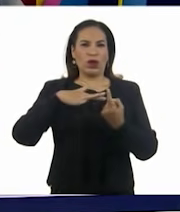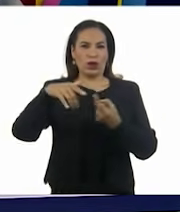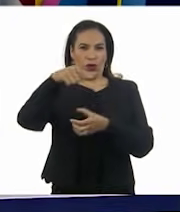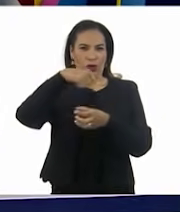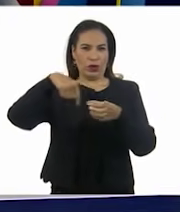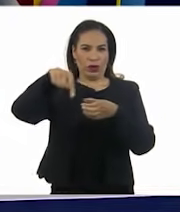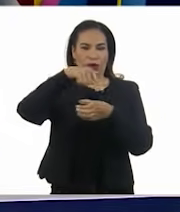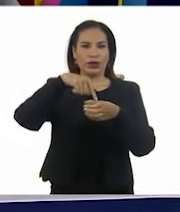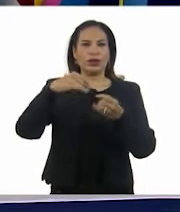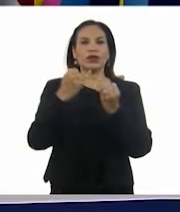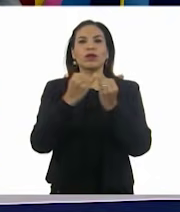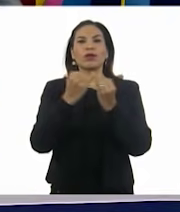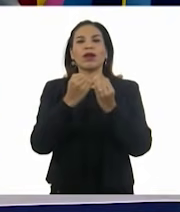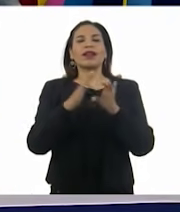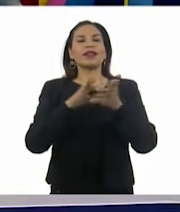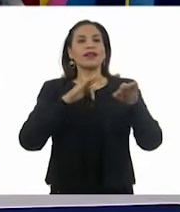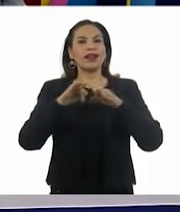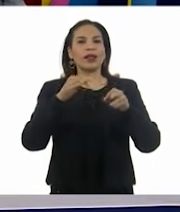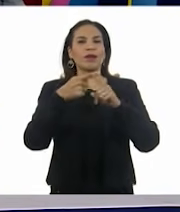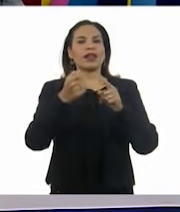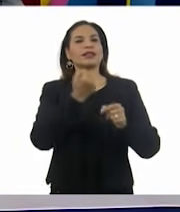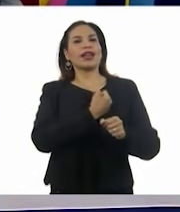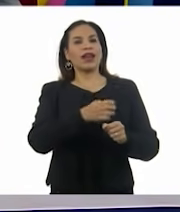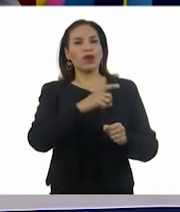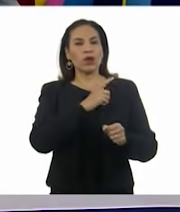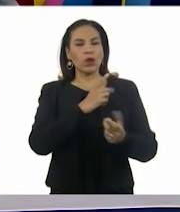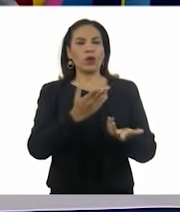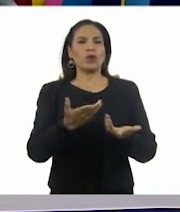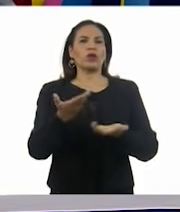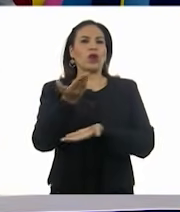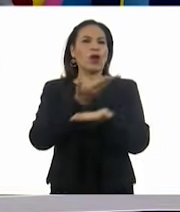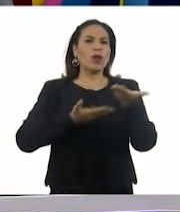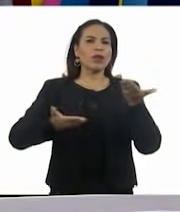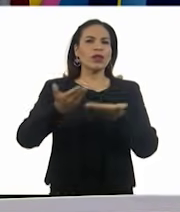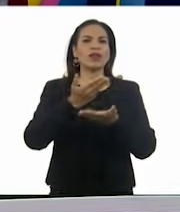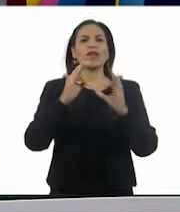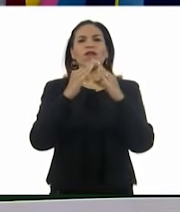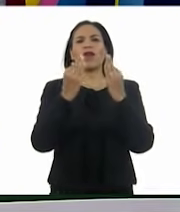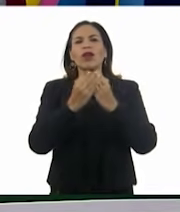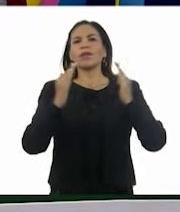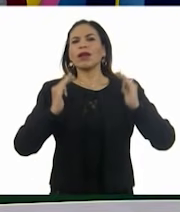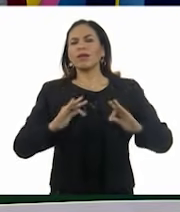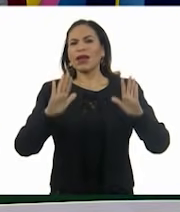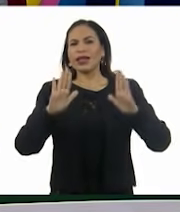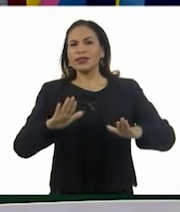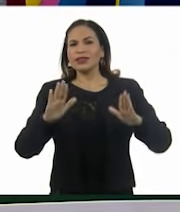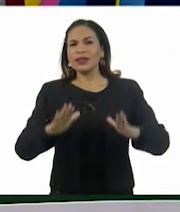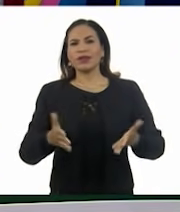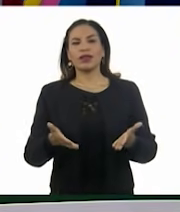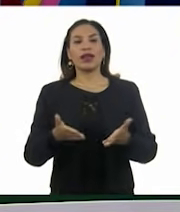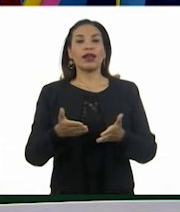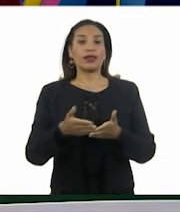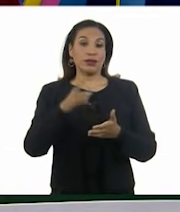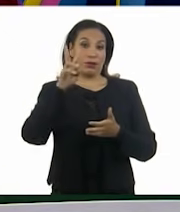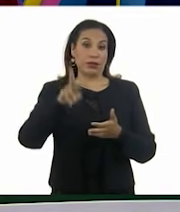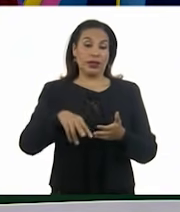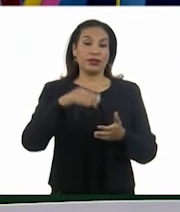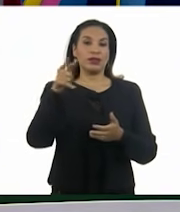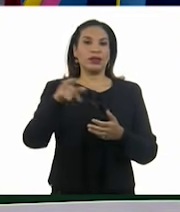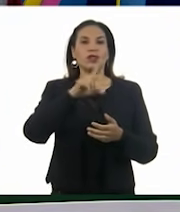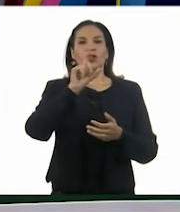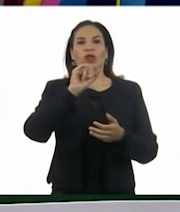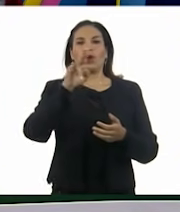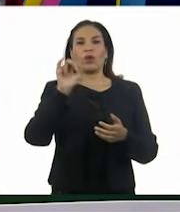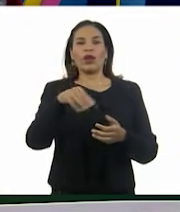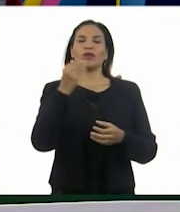rodea y sobre todo también trabajan la salud, conviven de una forma pacífica. Y de verdad, señor Don Juan,